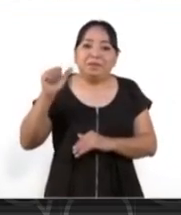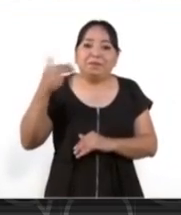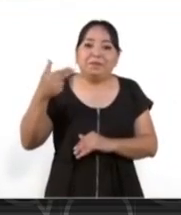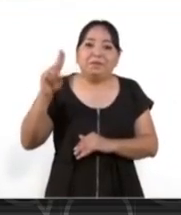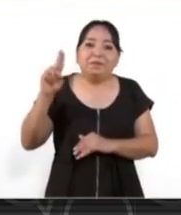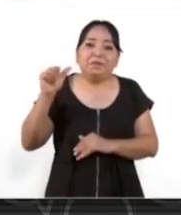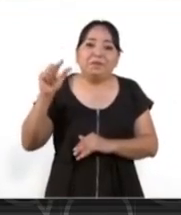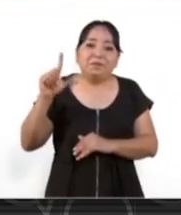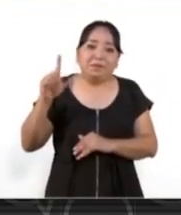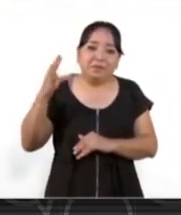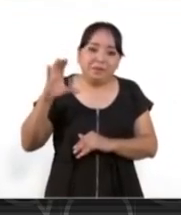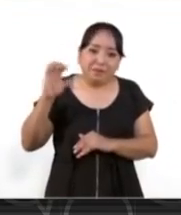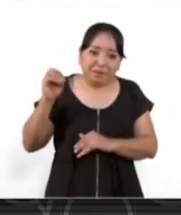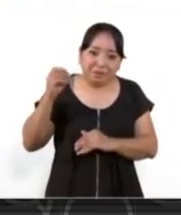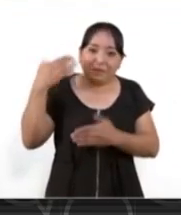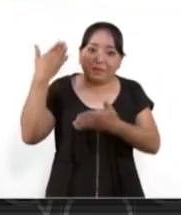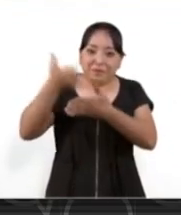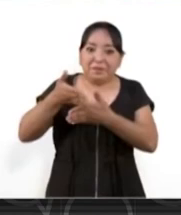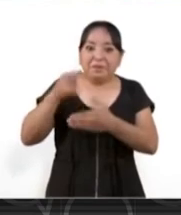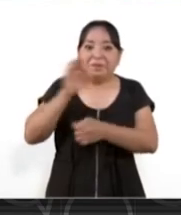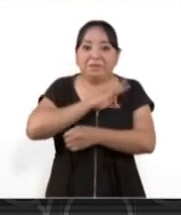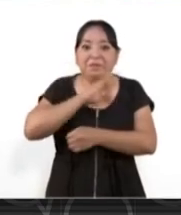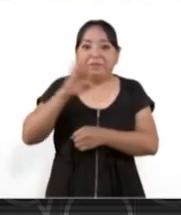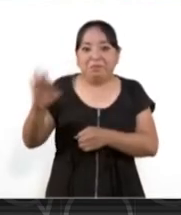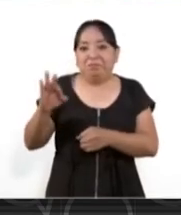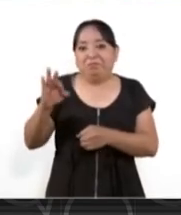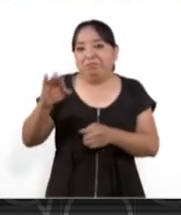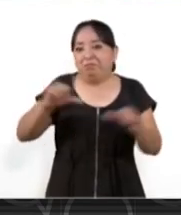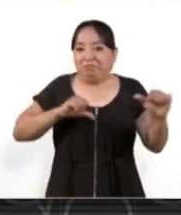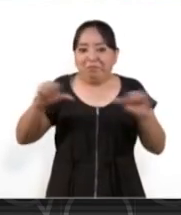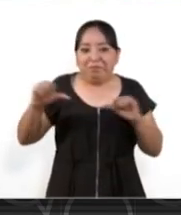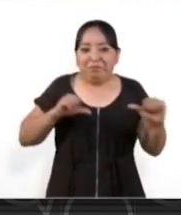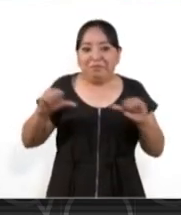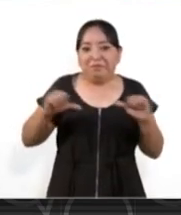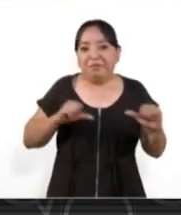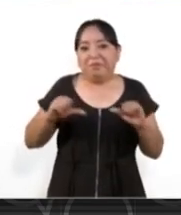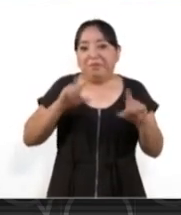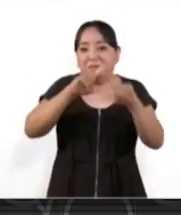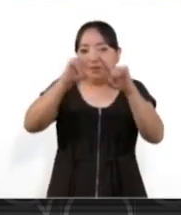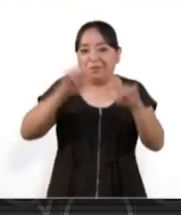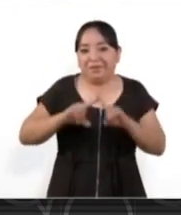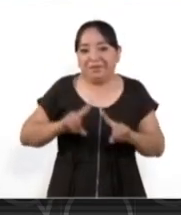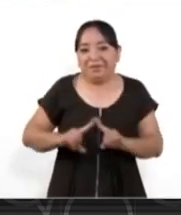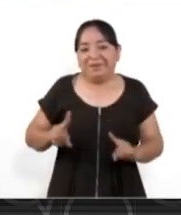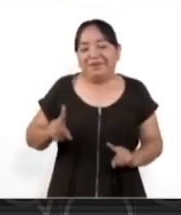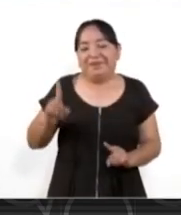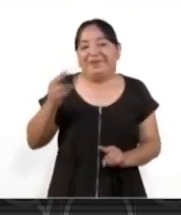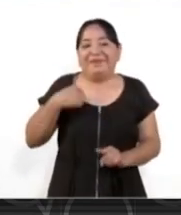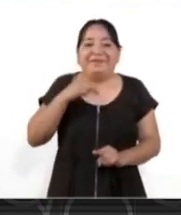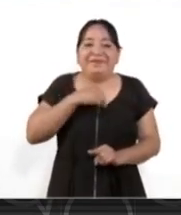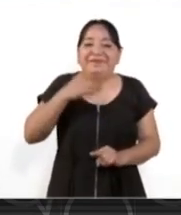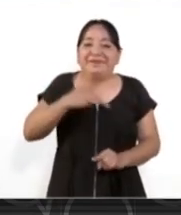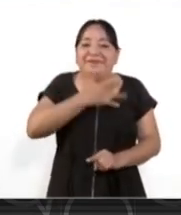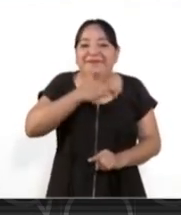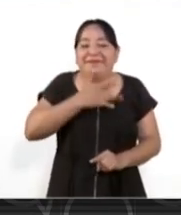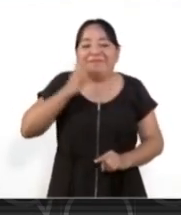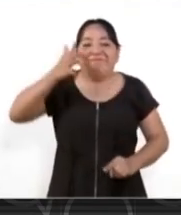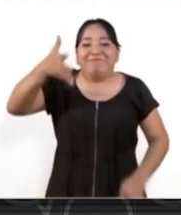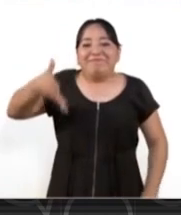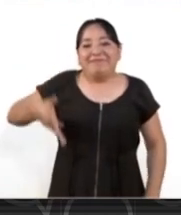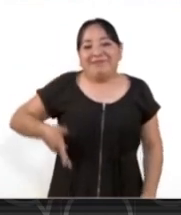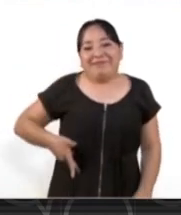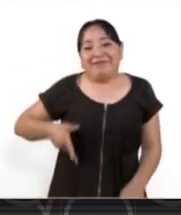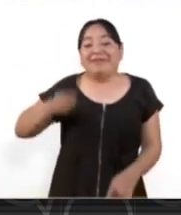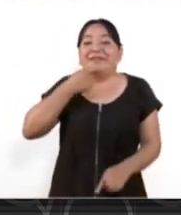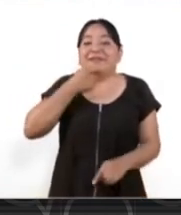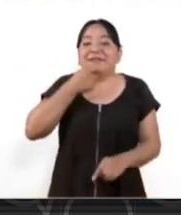Con muy diversas actividades que ya nos van a platicar, así que estamos muy orgullosos porque por primera vez